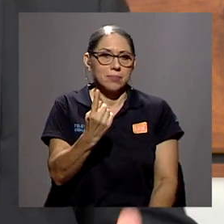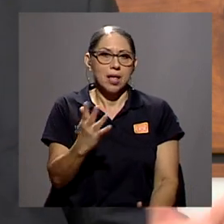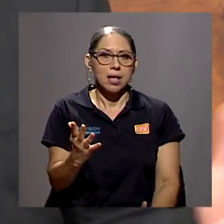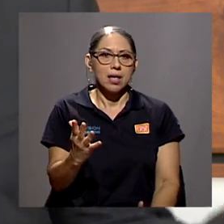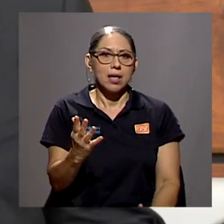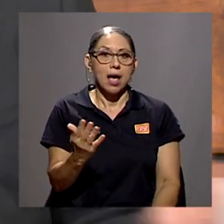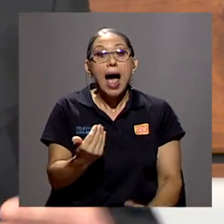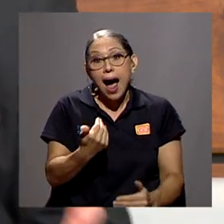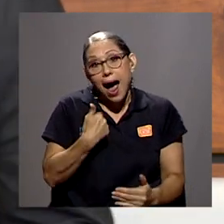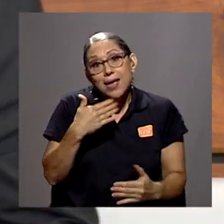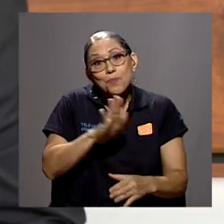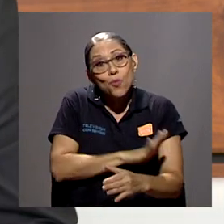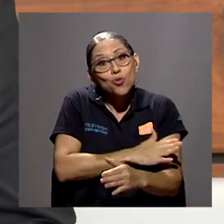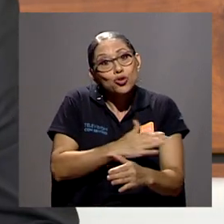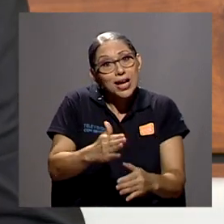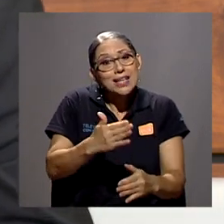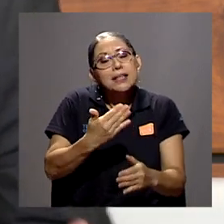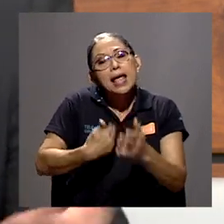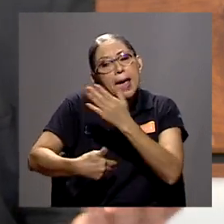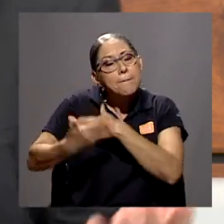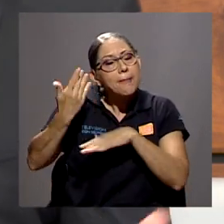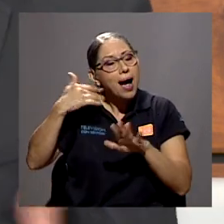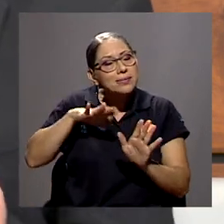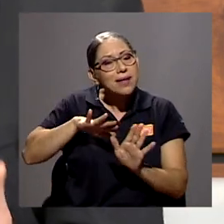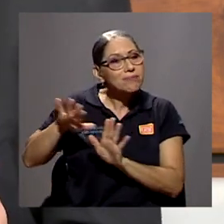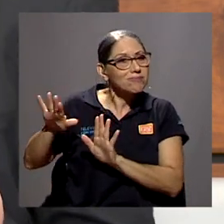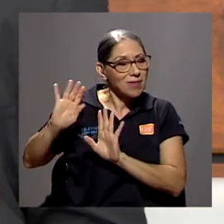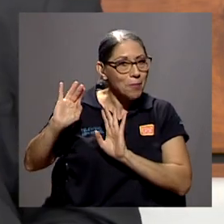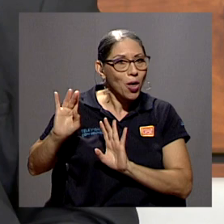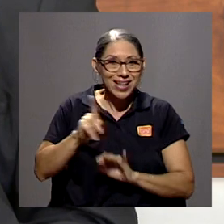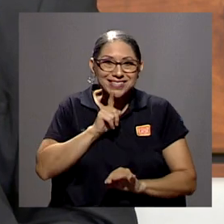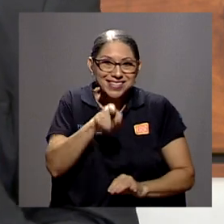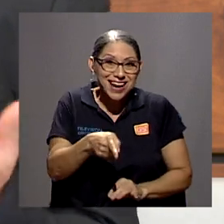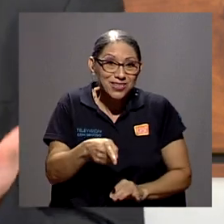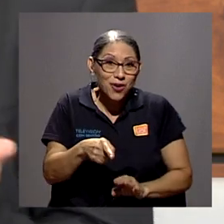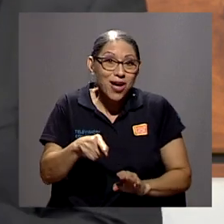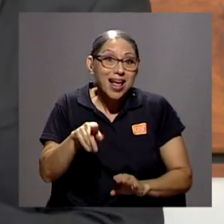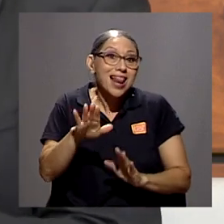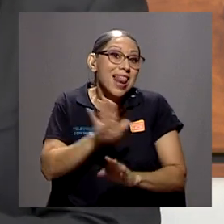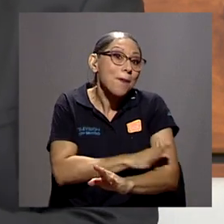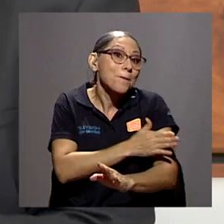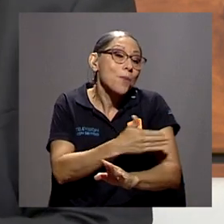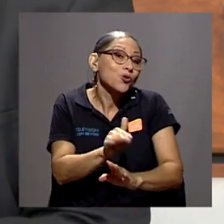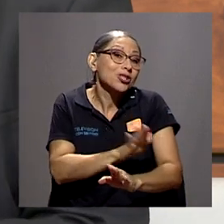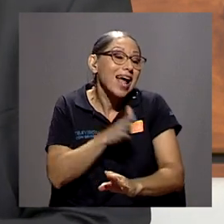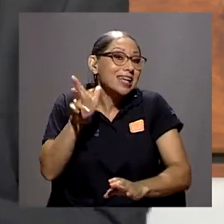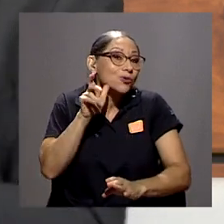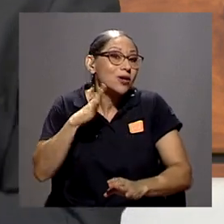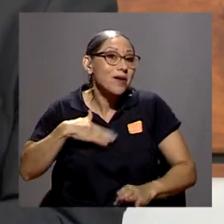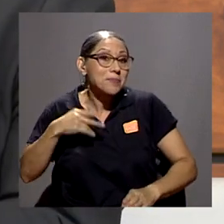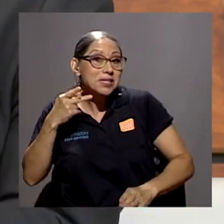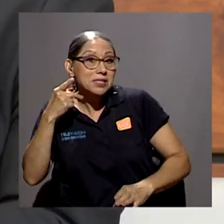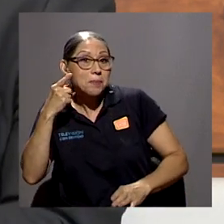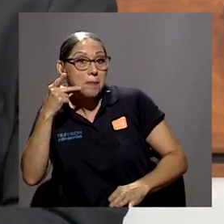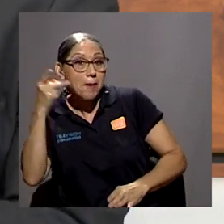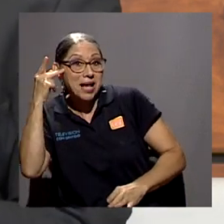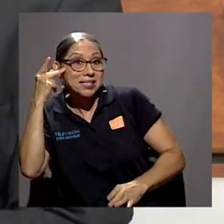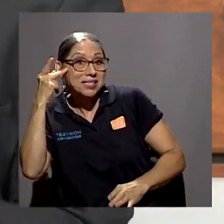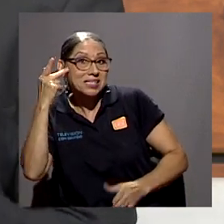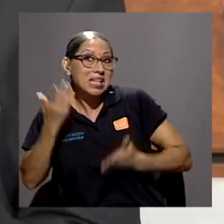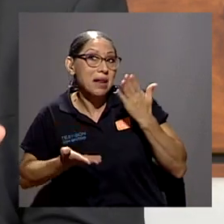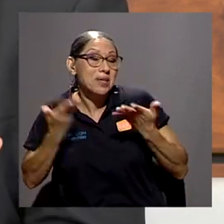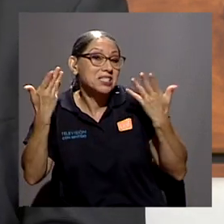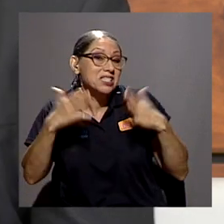hay músicas que pasan de moda es cierto la música que escuchaban mis papás o simplemente ya pasó de moda para ellos es muy importante